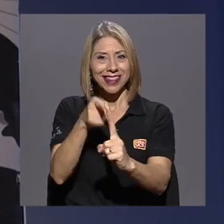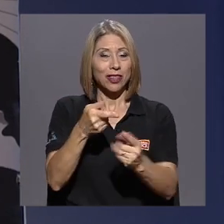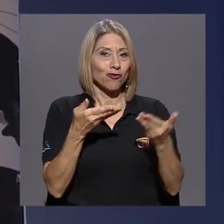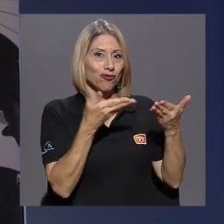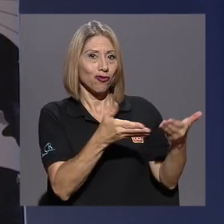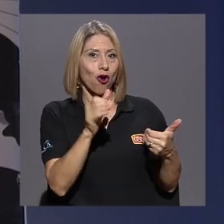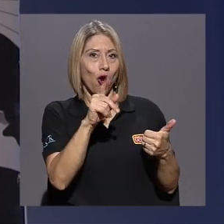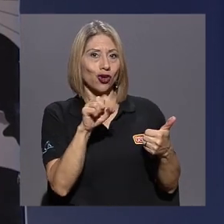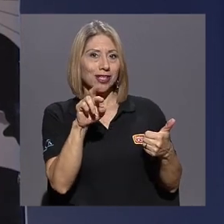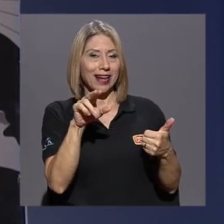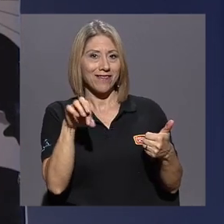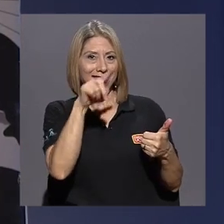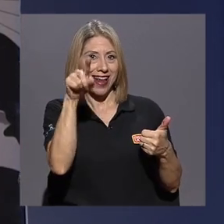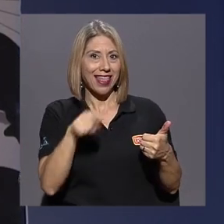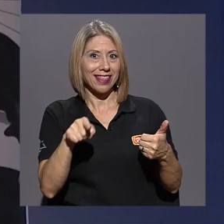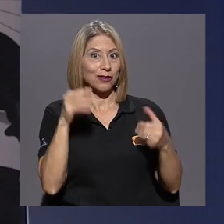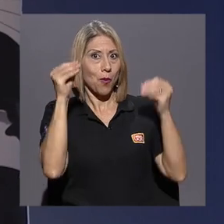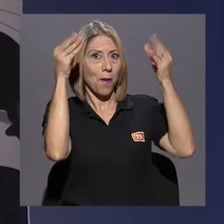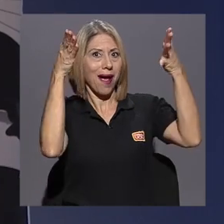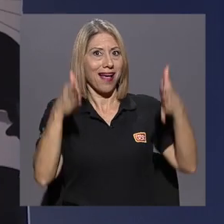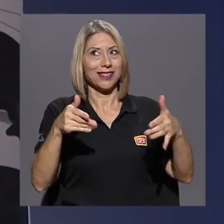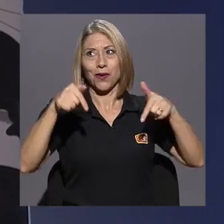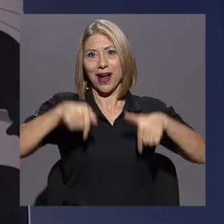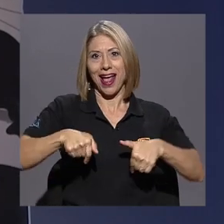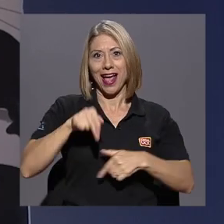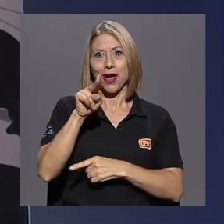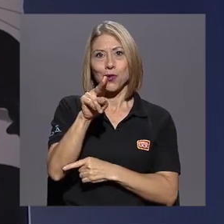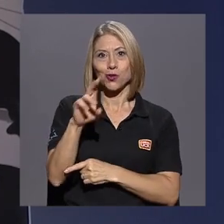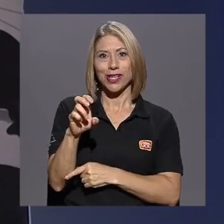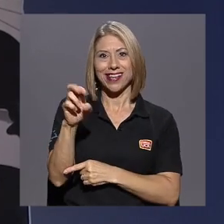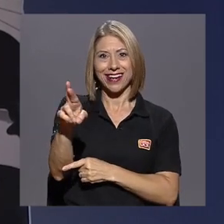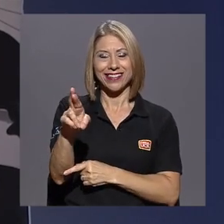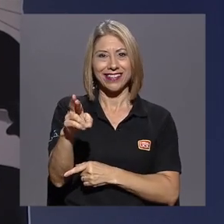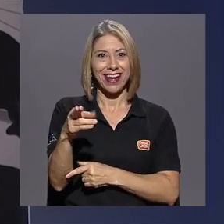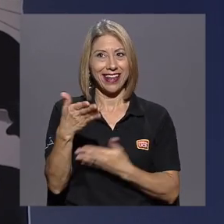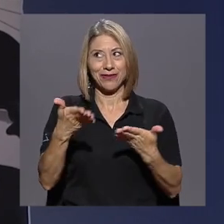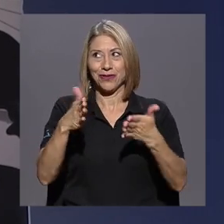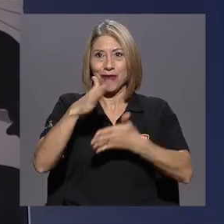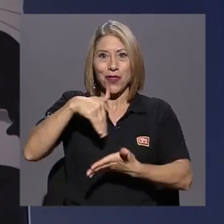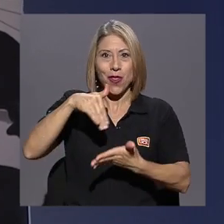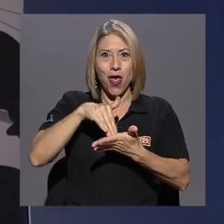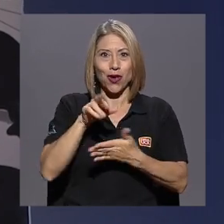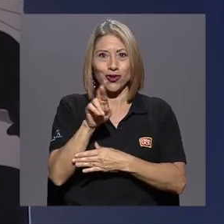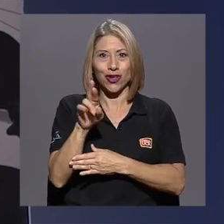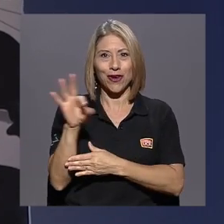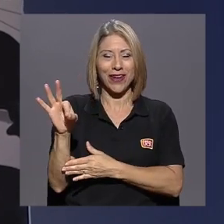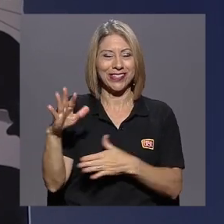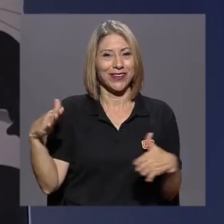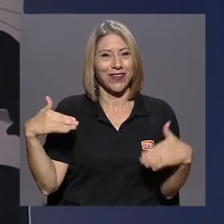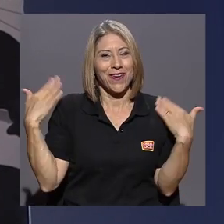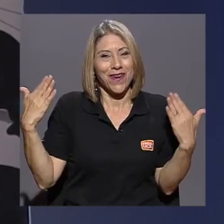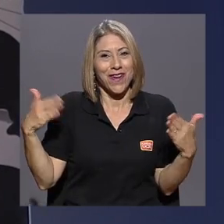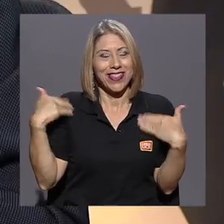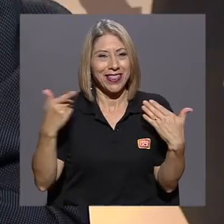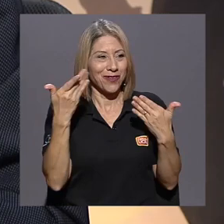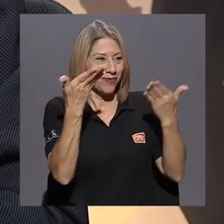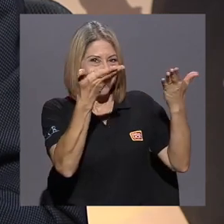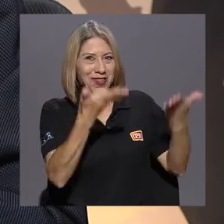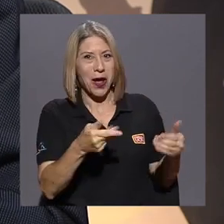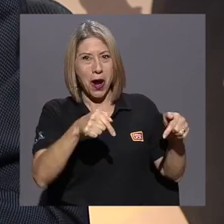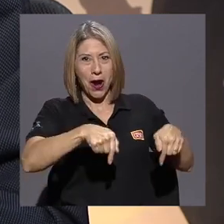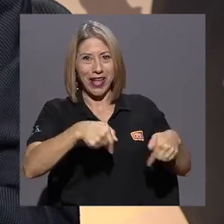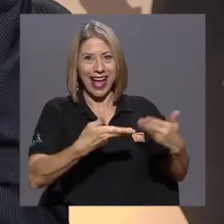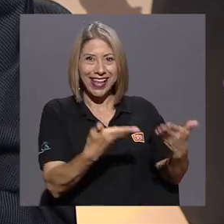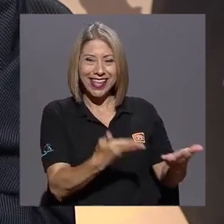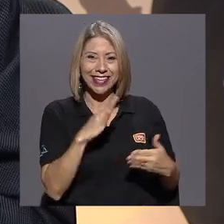Estamos con don Óscar Fernández, un maestro acá de la UCR. Don Rodrigo Facio está contento porque hoy tengamos a este hombre